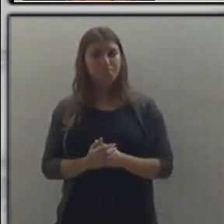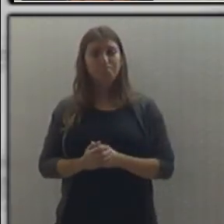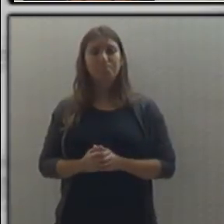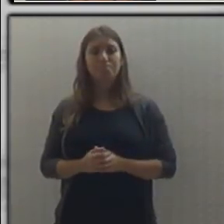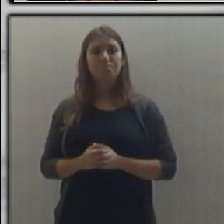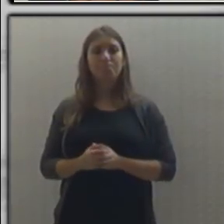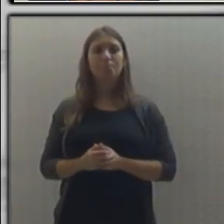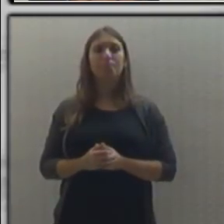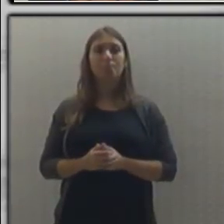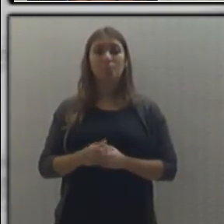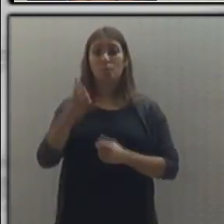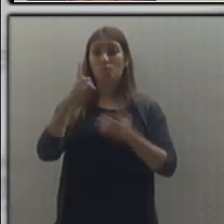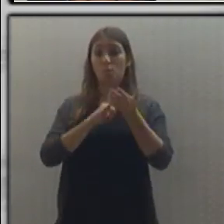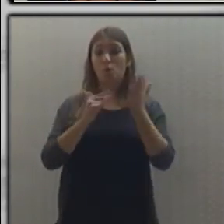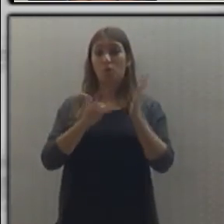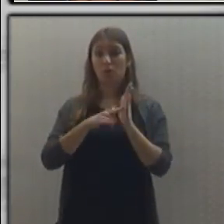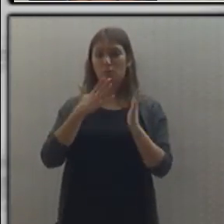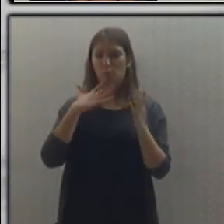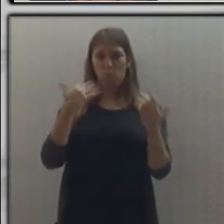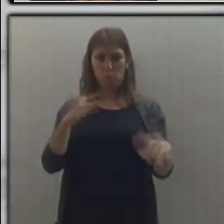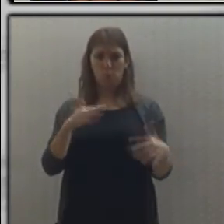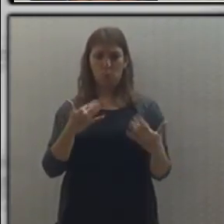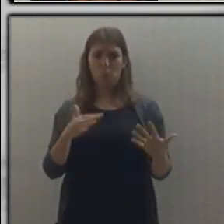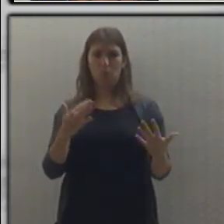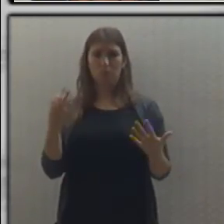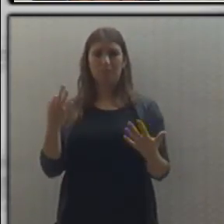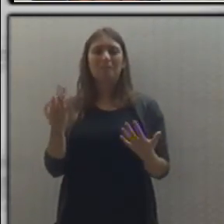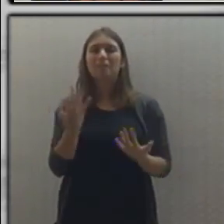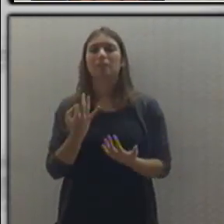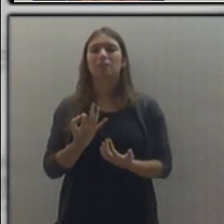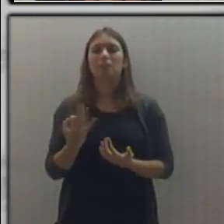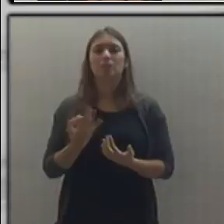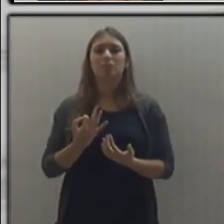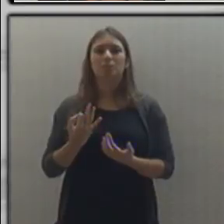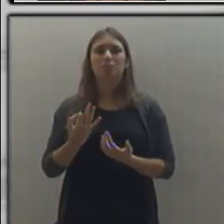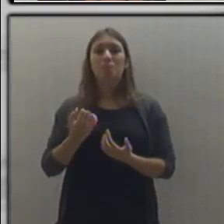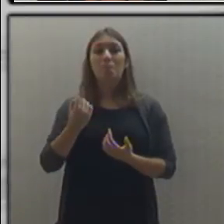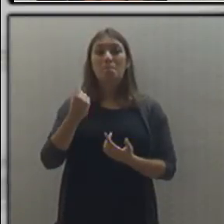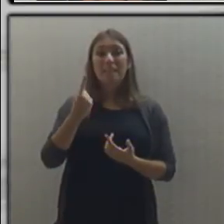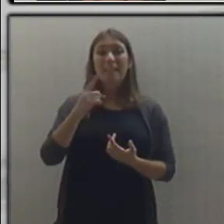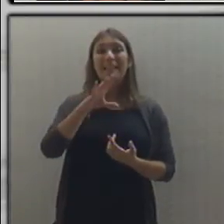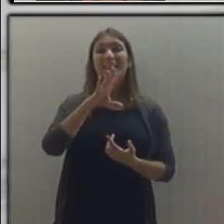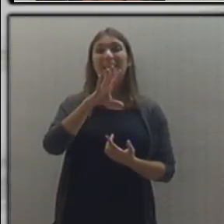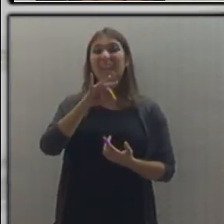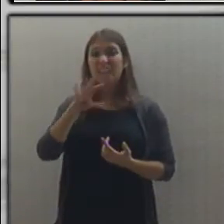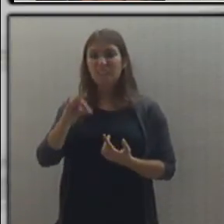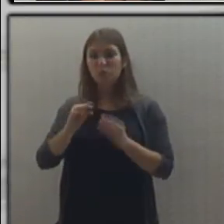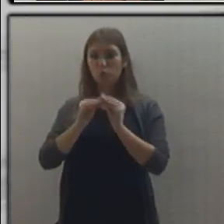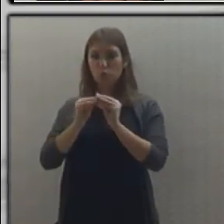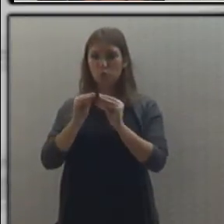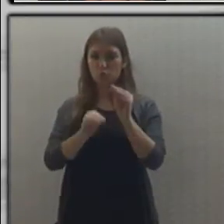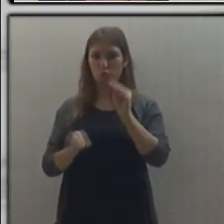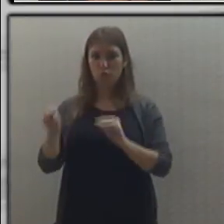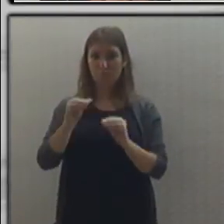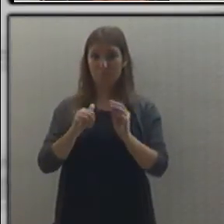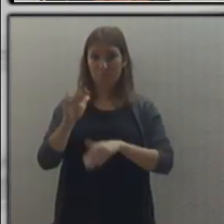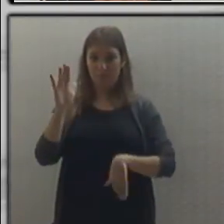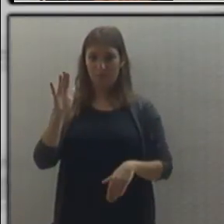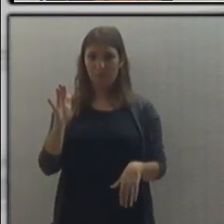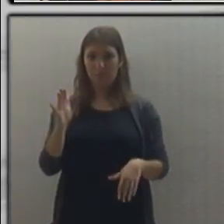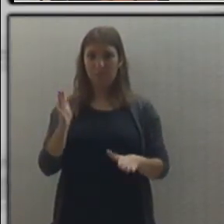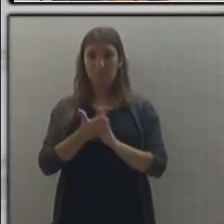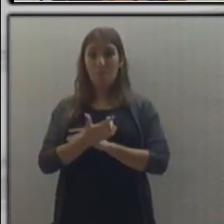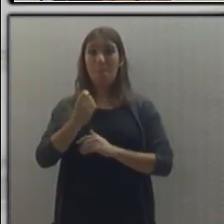para poner en marcha un proyecto de esa magnitud, es decir, me refiero a 1.500 intervenciones, que significa